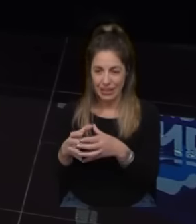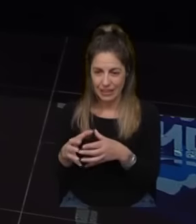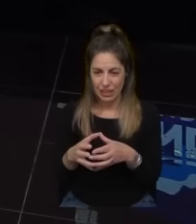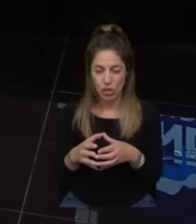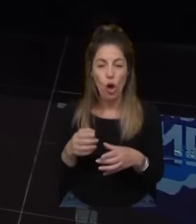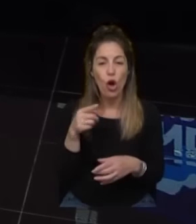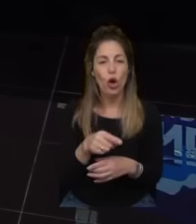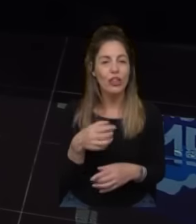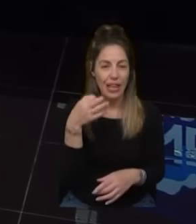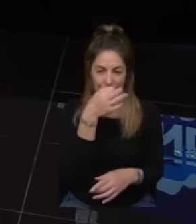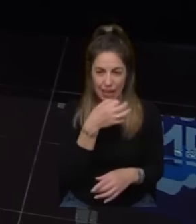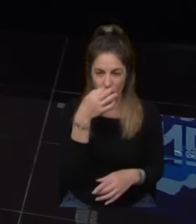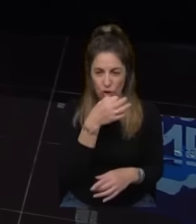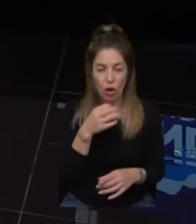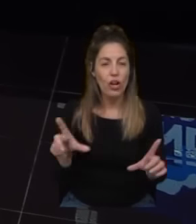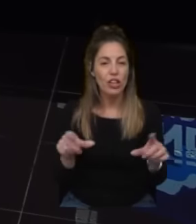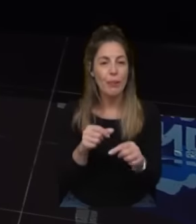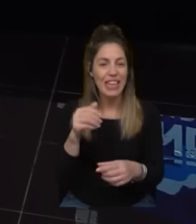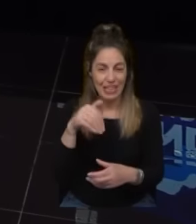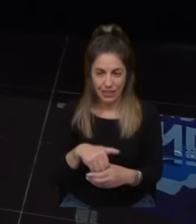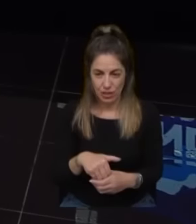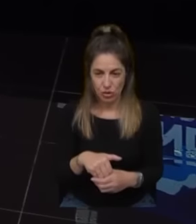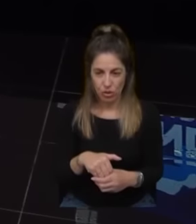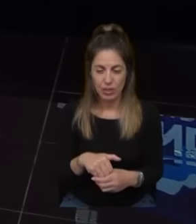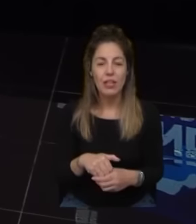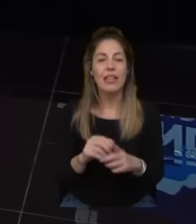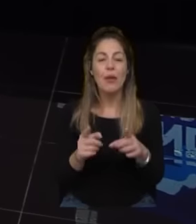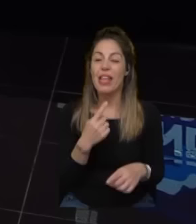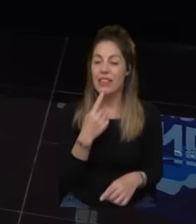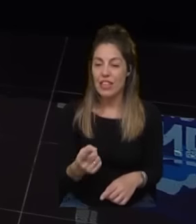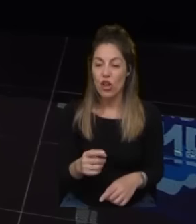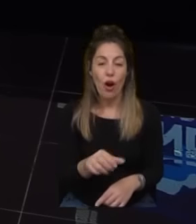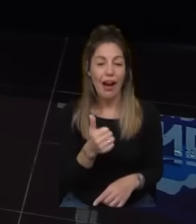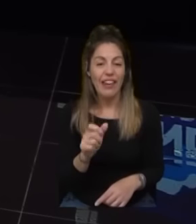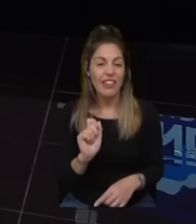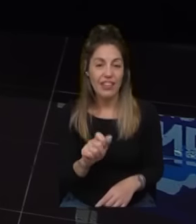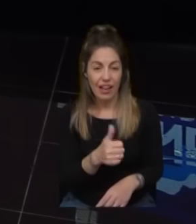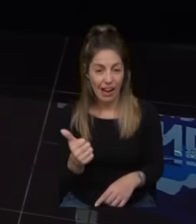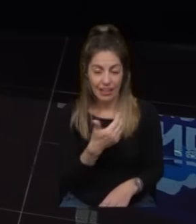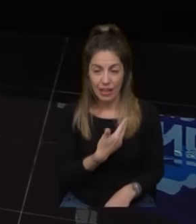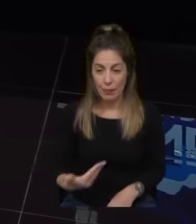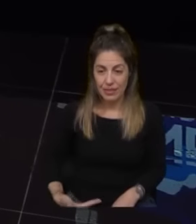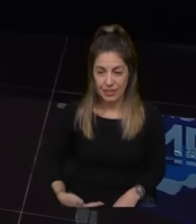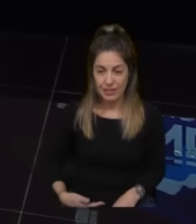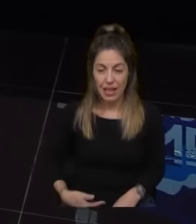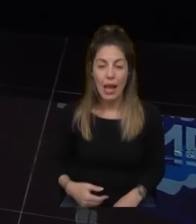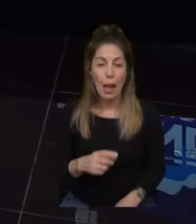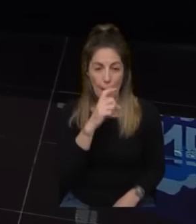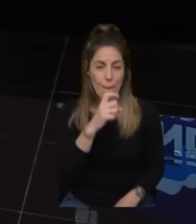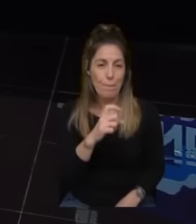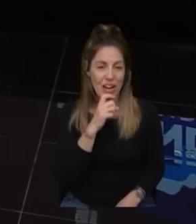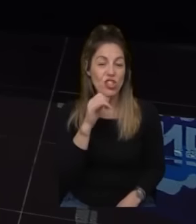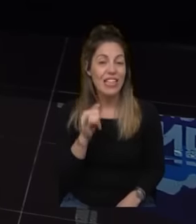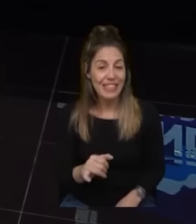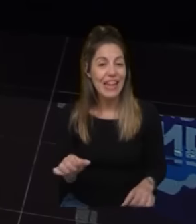el narcotráfico cuando terminen las elecciones. Entre otras cosas, dijo que gane quien gane la presidencia, en marzo se